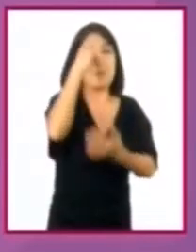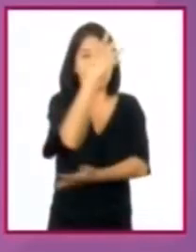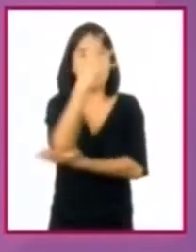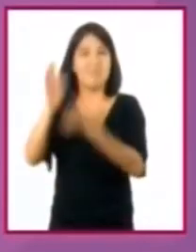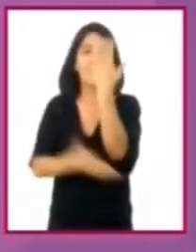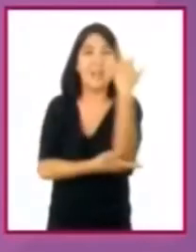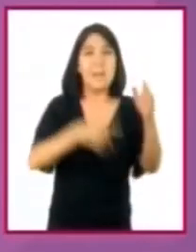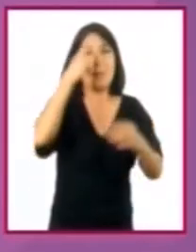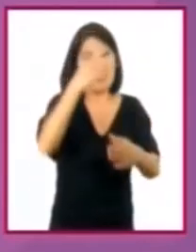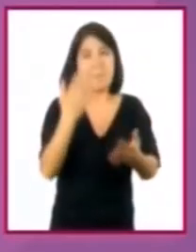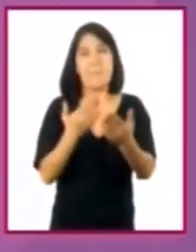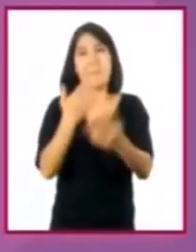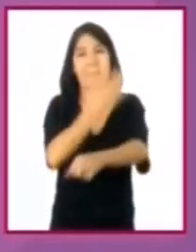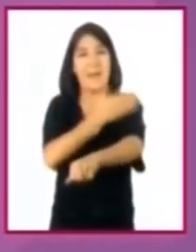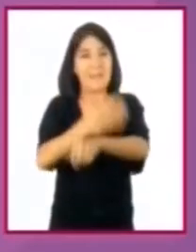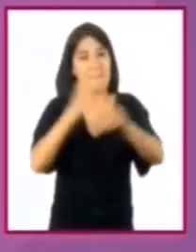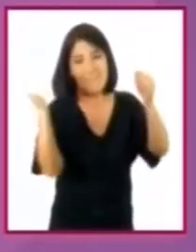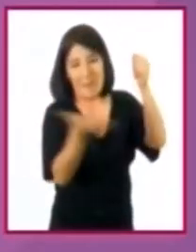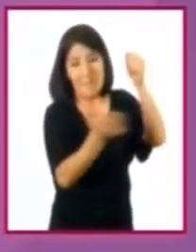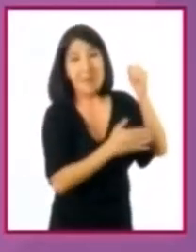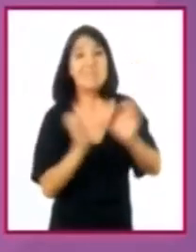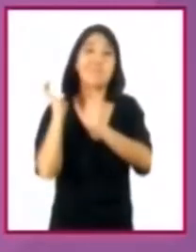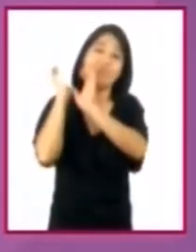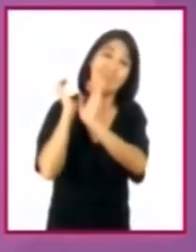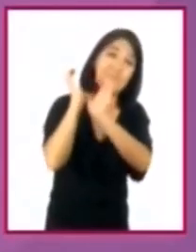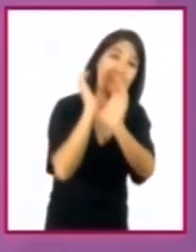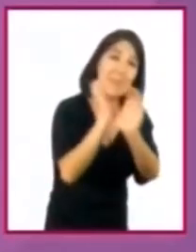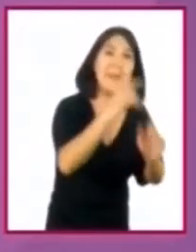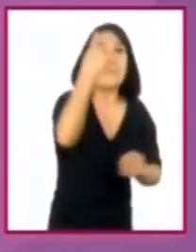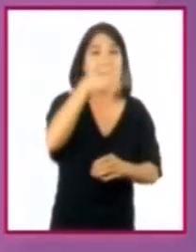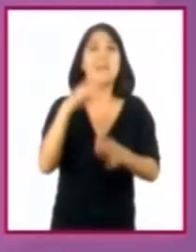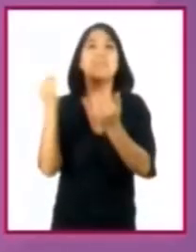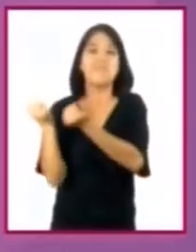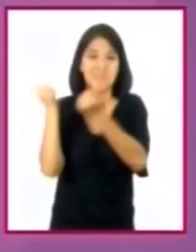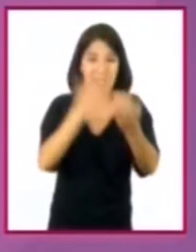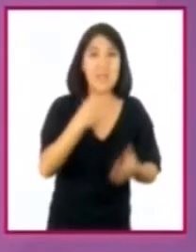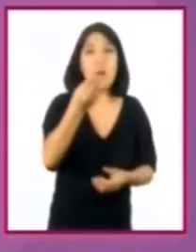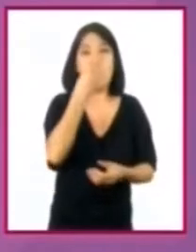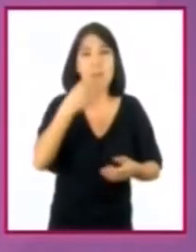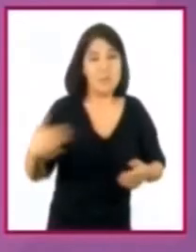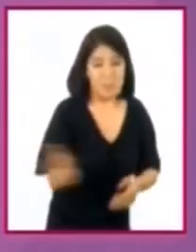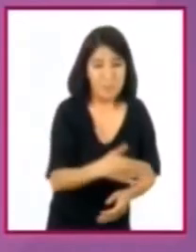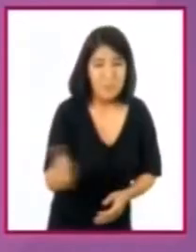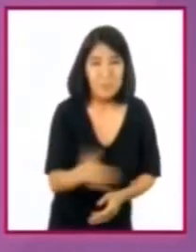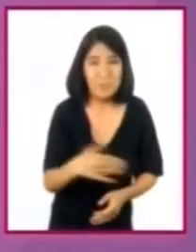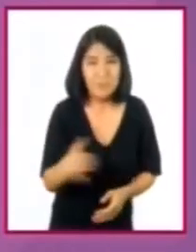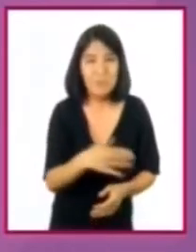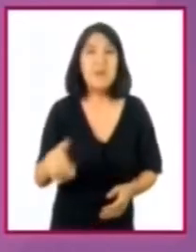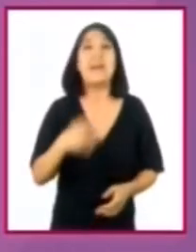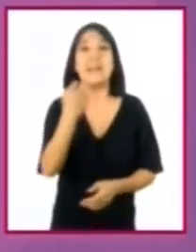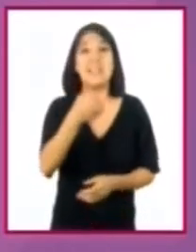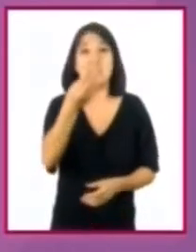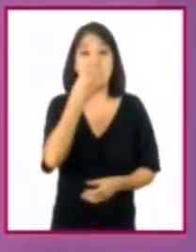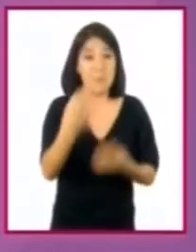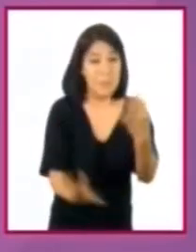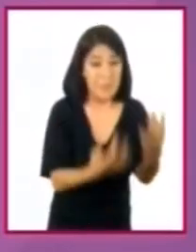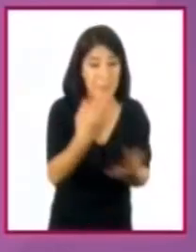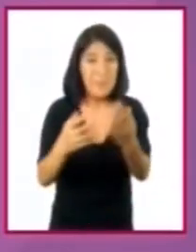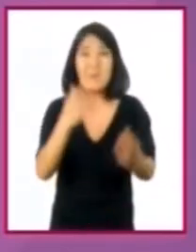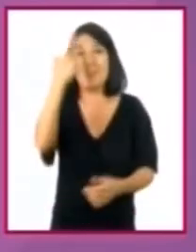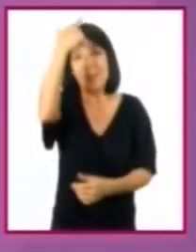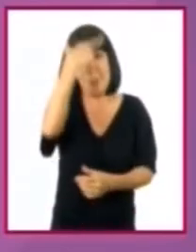la cargábamos en nuestra espalda y la traíamos para alimentar los grandes braseros de los templos. Los braseros ardían la noche